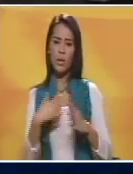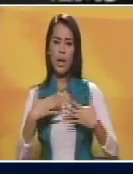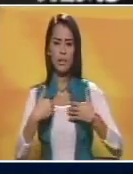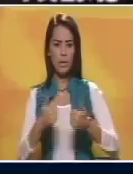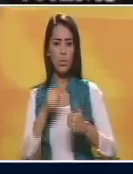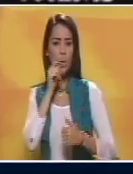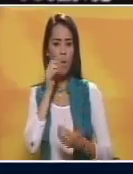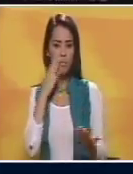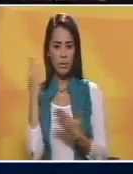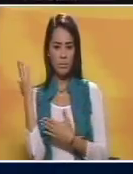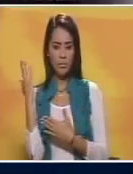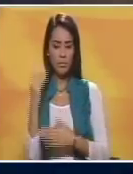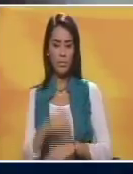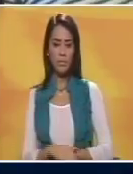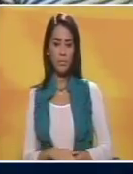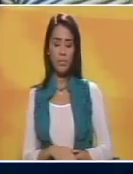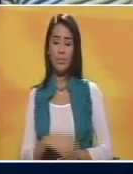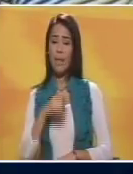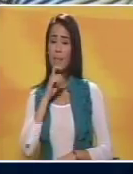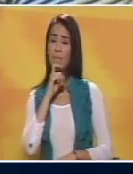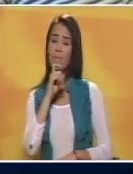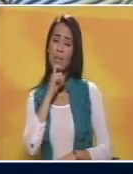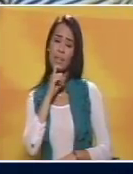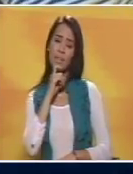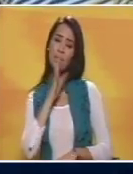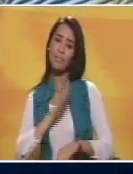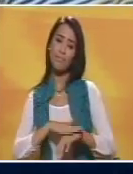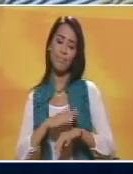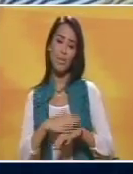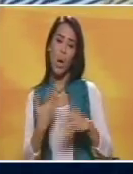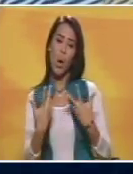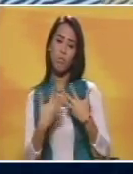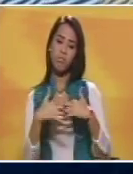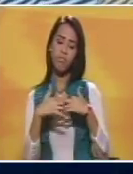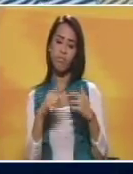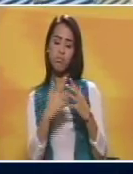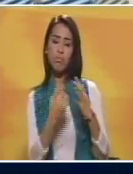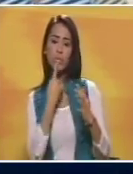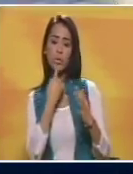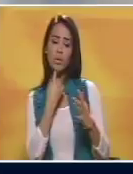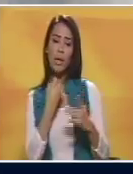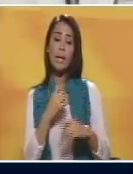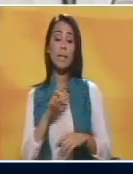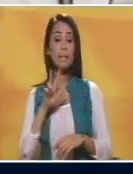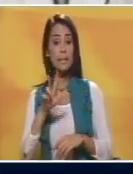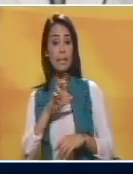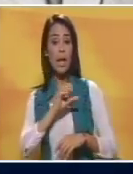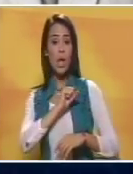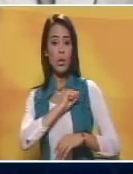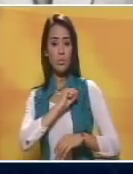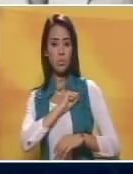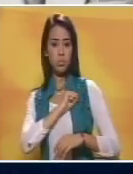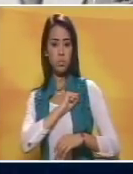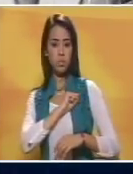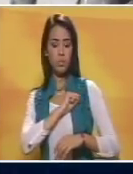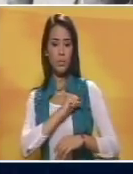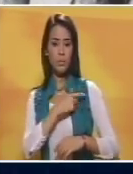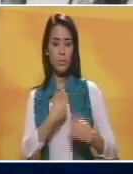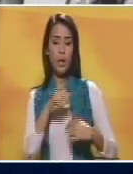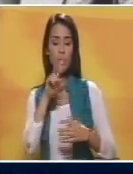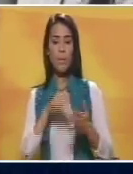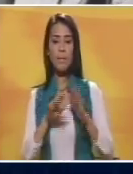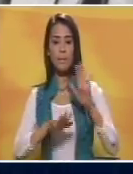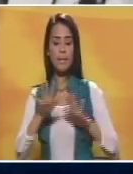Jackson pasó por una etapa frágil después de sufrir un derrame y 3 ataques cardíacos en 2015, cuando los médicos le implantaron